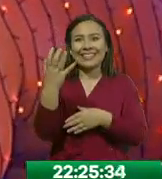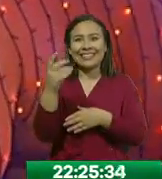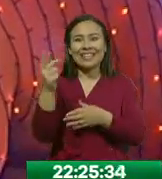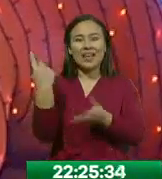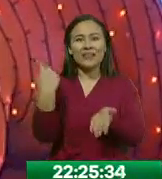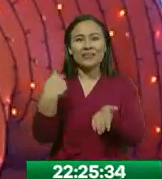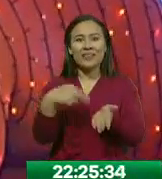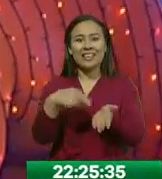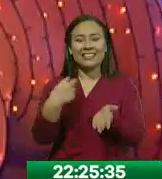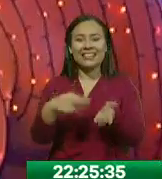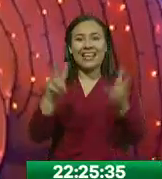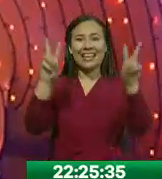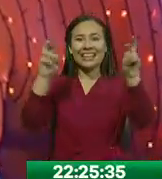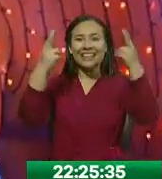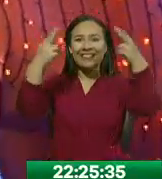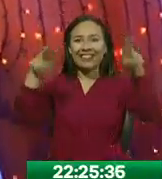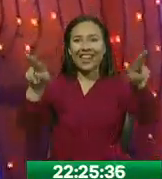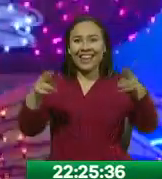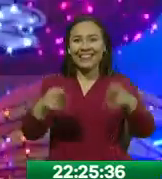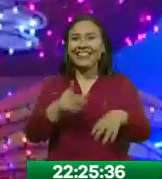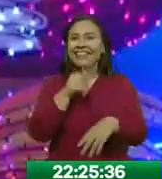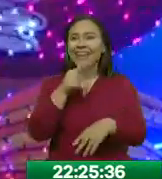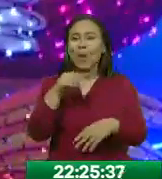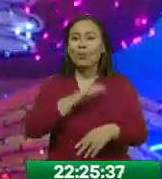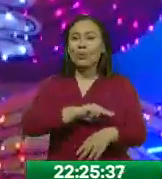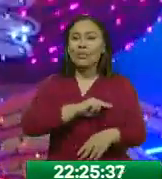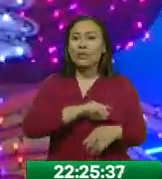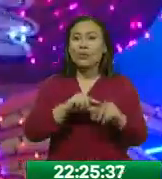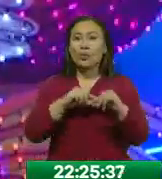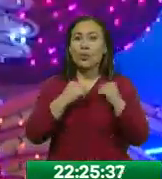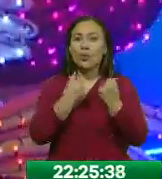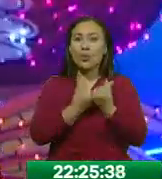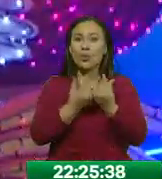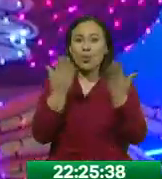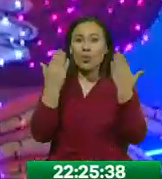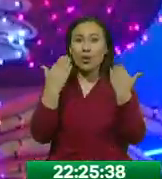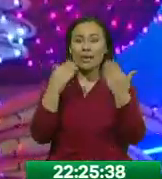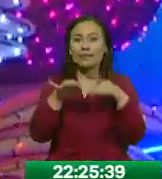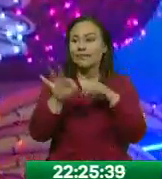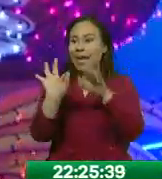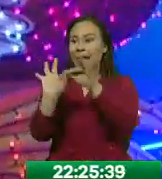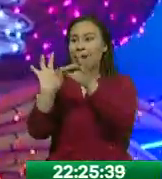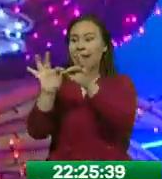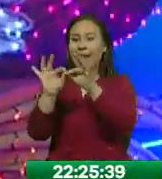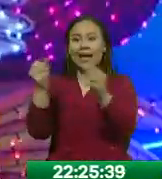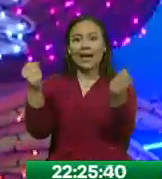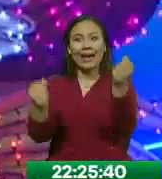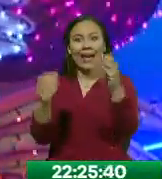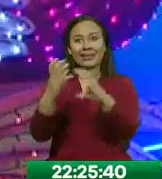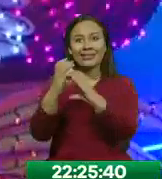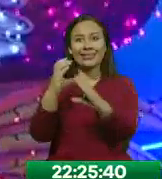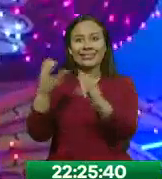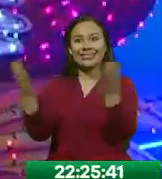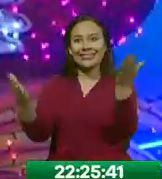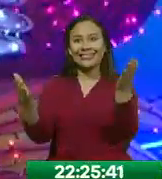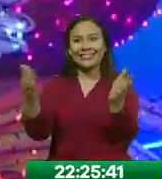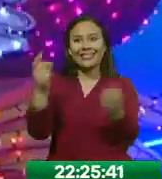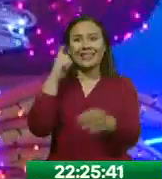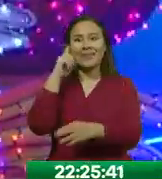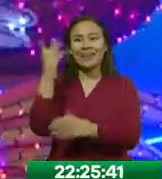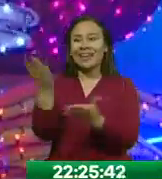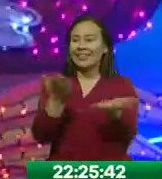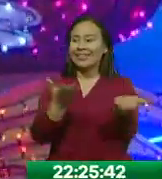va a organizar el municipio de Guayaquil y su departamento de turismo. Todas las carrozas que van a participar